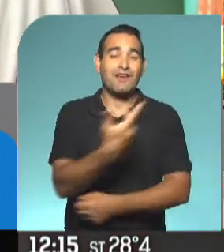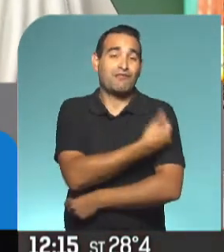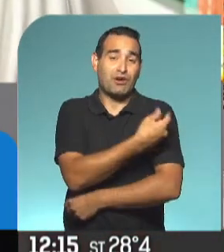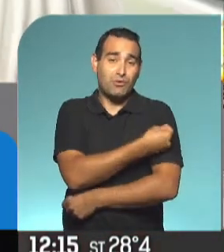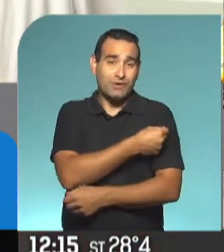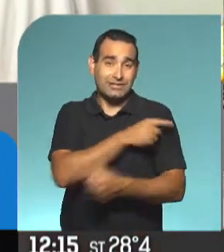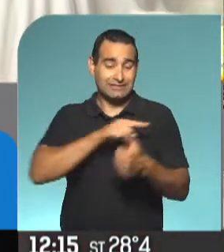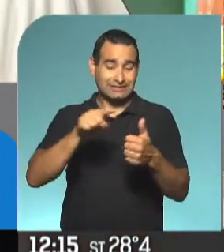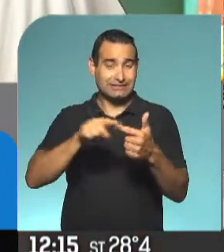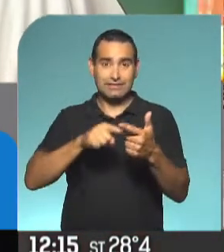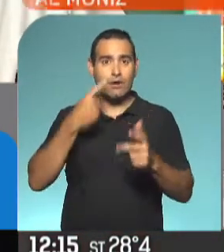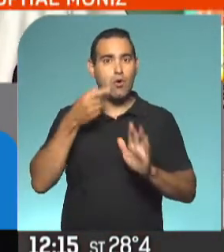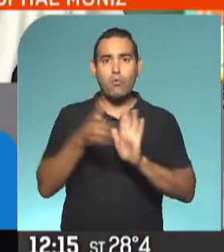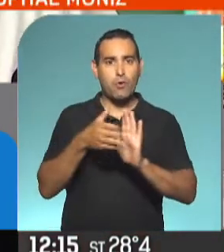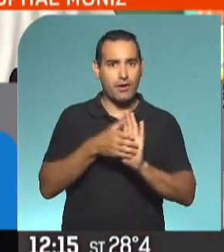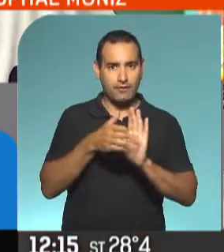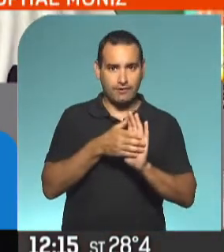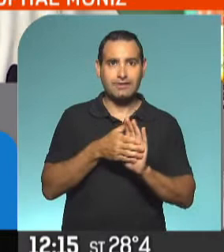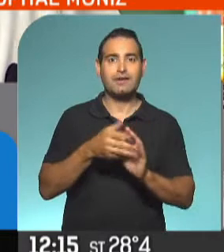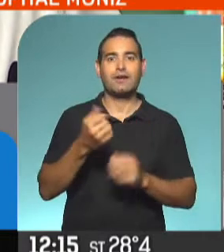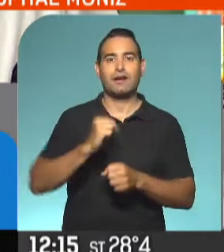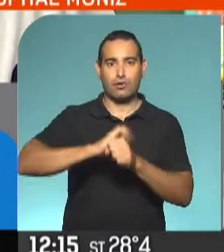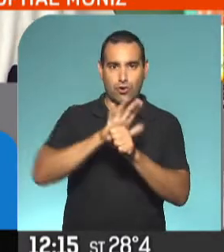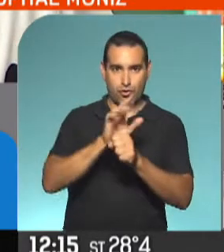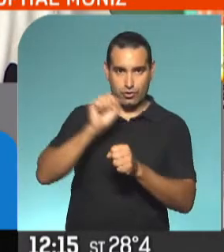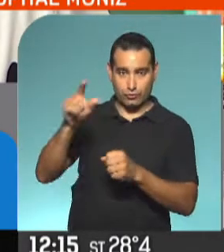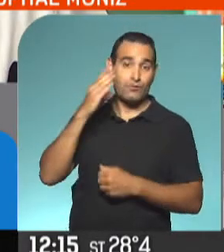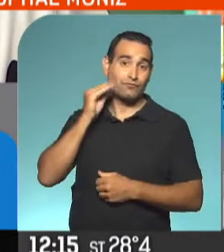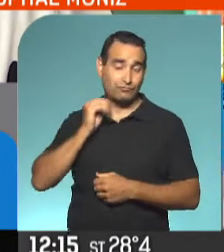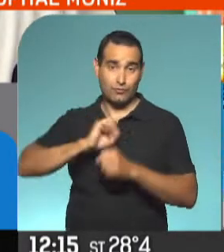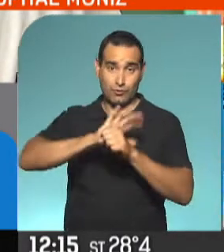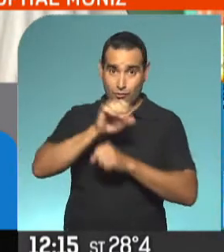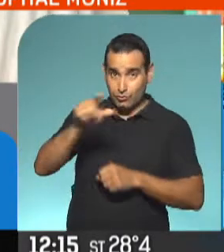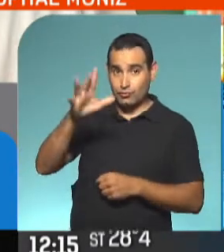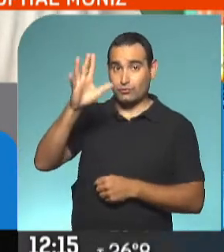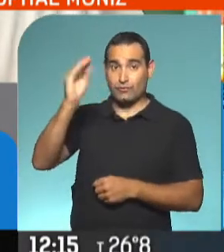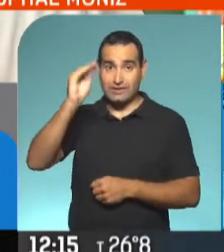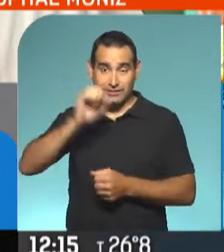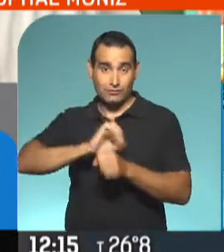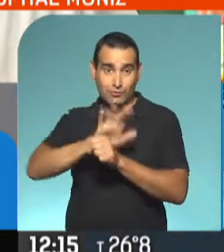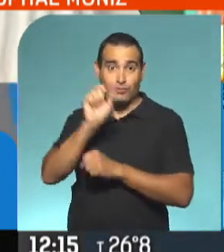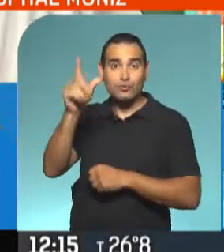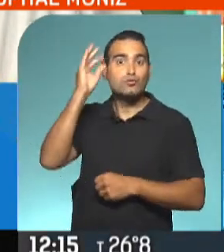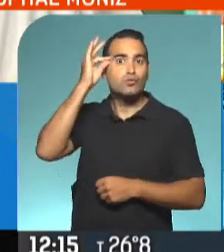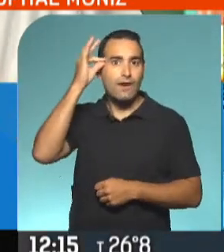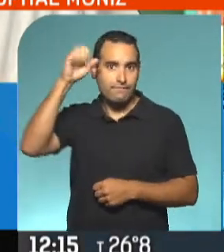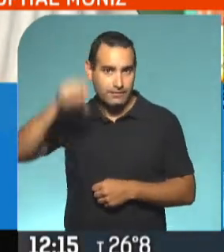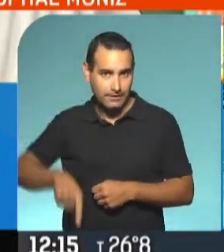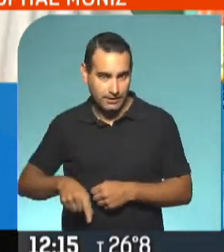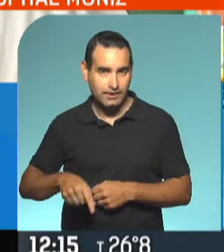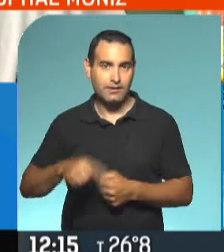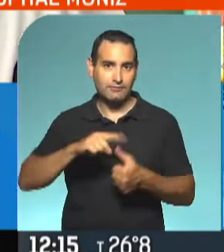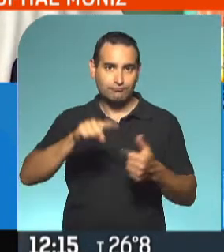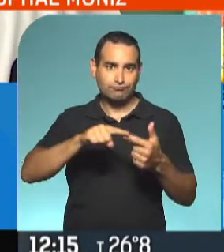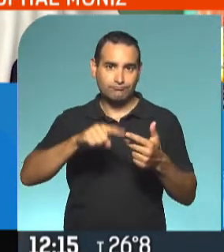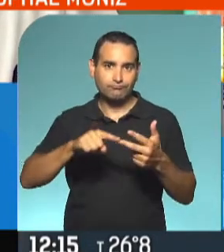están siendo testeadas para las 3 variantes, la británica, la brasileña y la sudafricana. Van a tener varias de